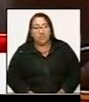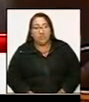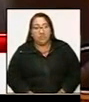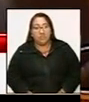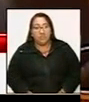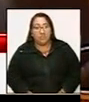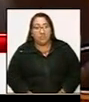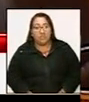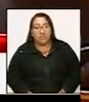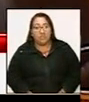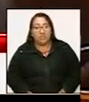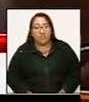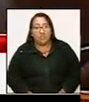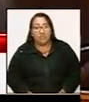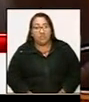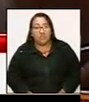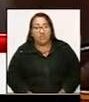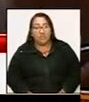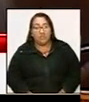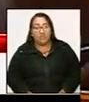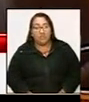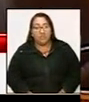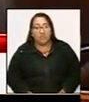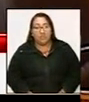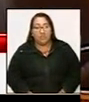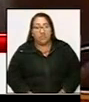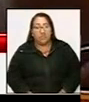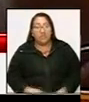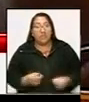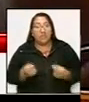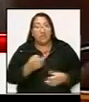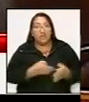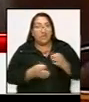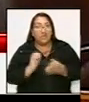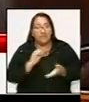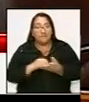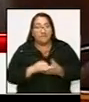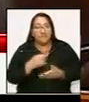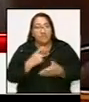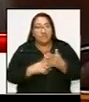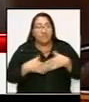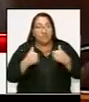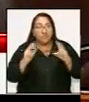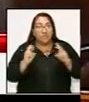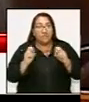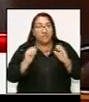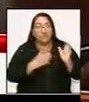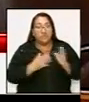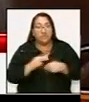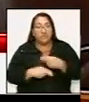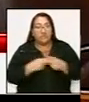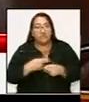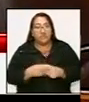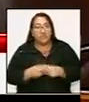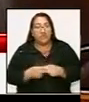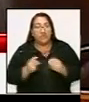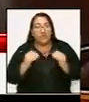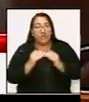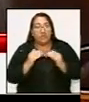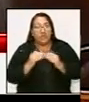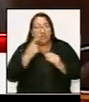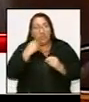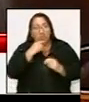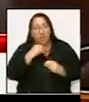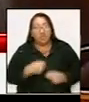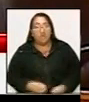en relación a los recursos financieros que se disponen para el tema del Plan Nacional de Igualdad de